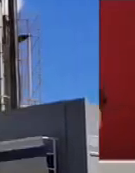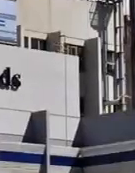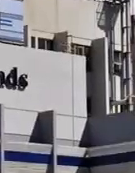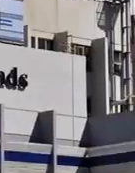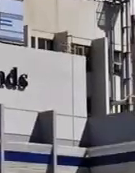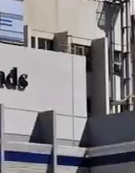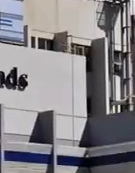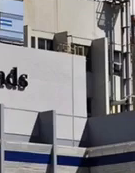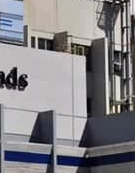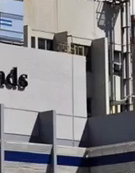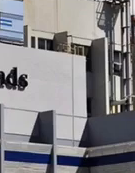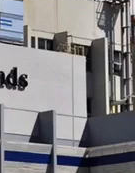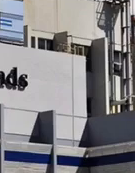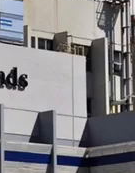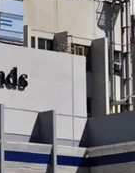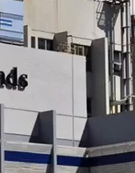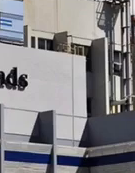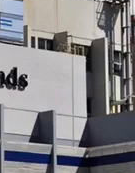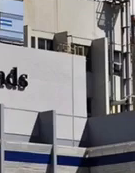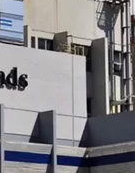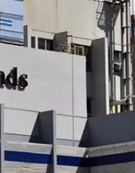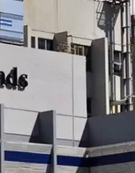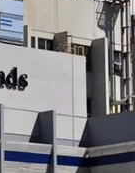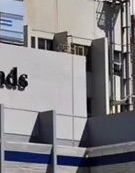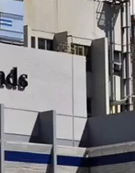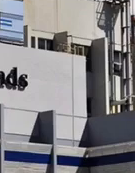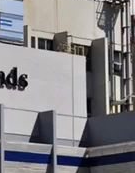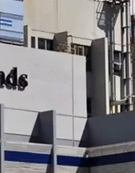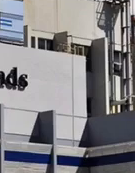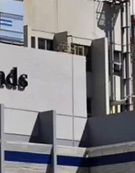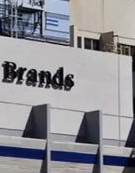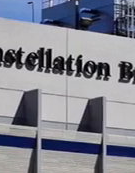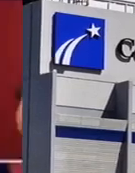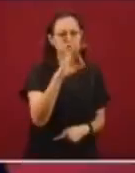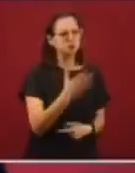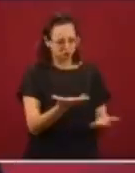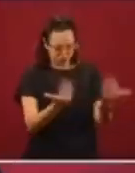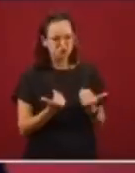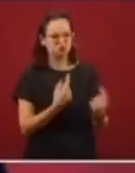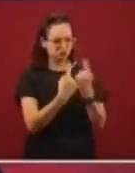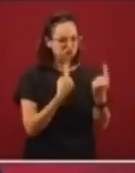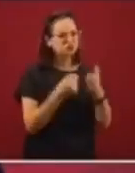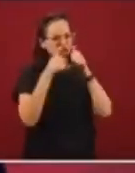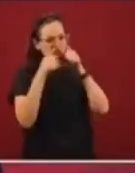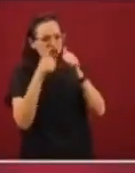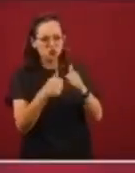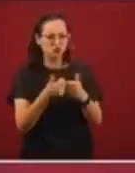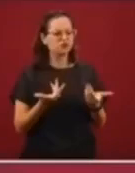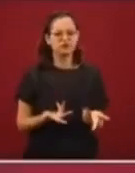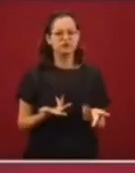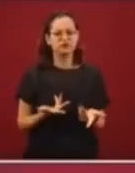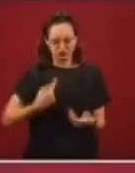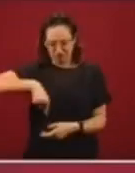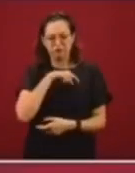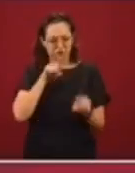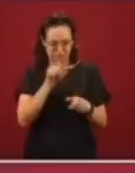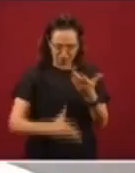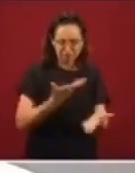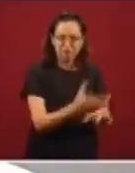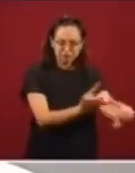buscaron los dueños de esta empresa porque quieren un acuerdo y yo estoy en la mejor disposición de recibirlos, de atenderlos, de escucharlos y que nos escuchen también a